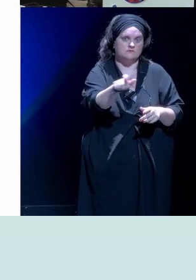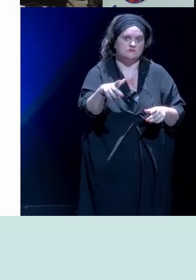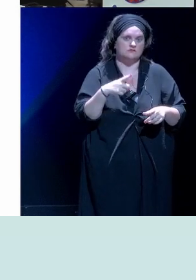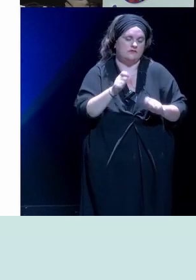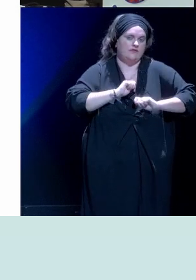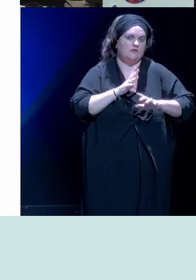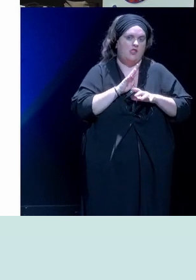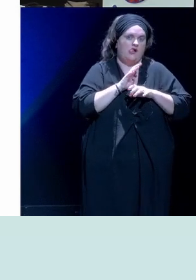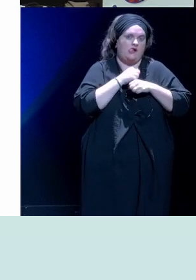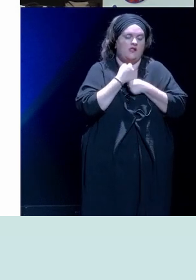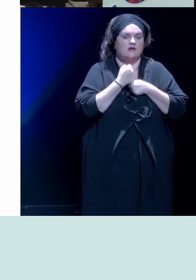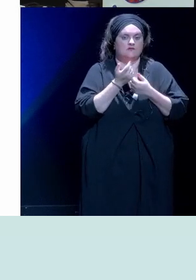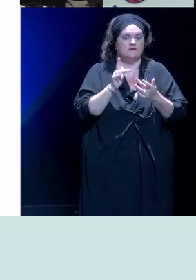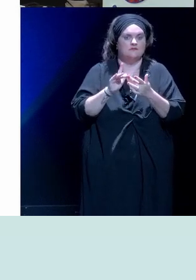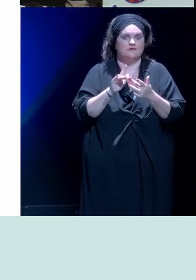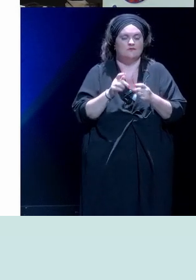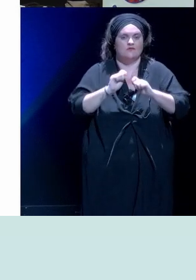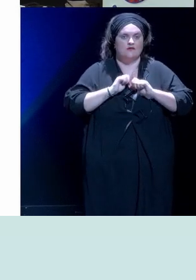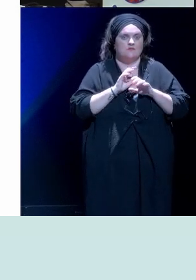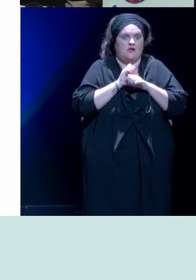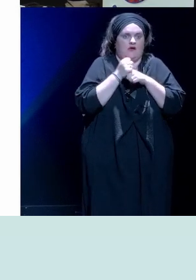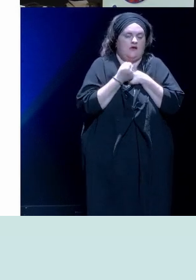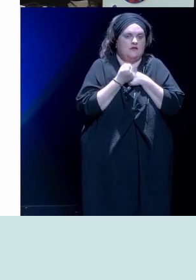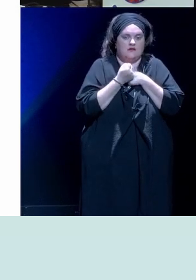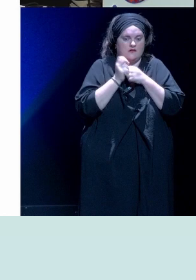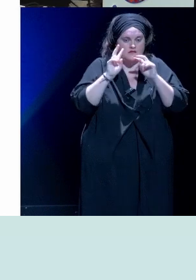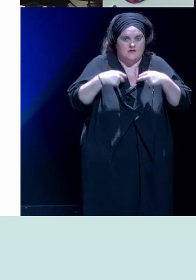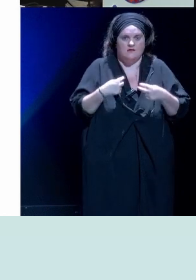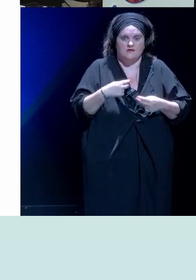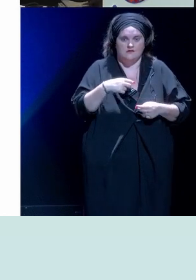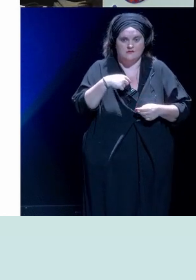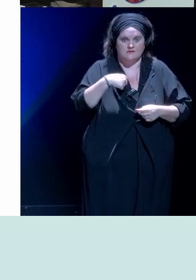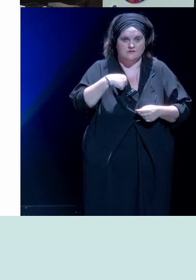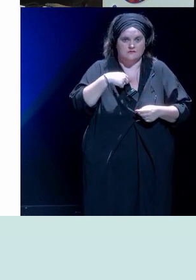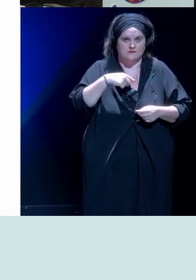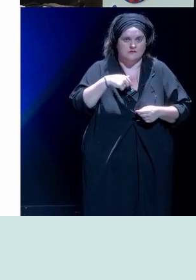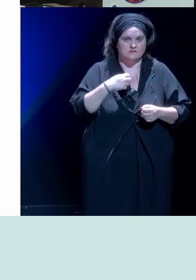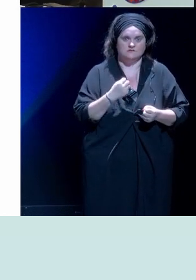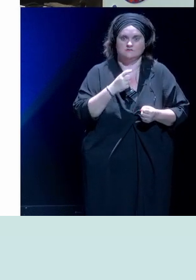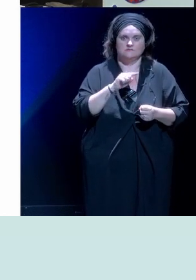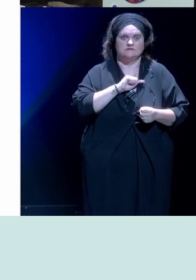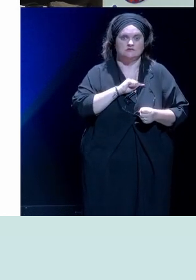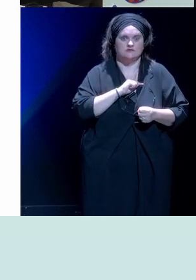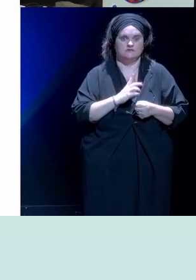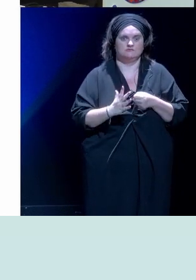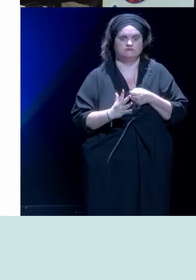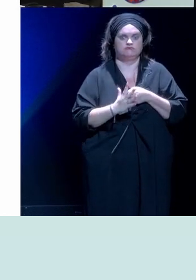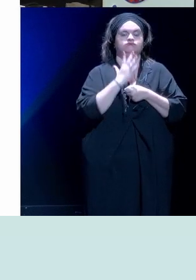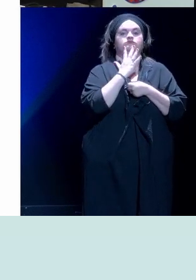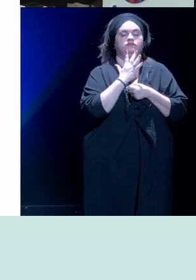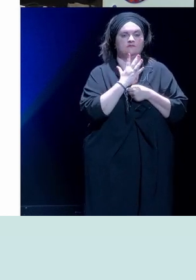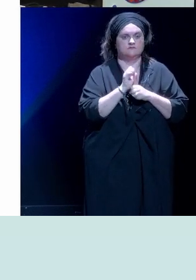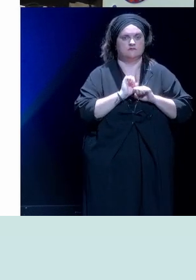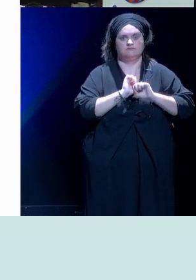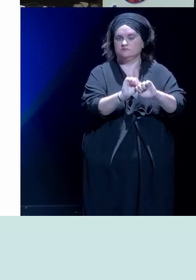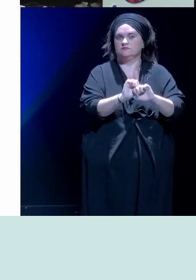algo opresor, en algo que no nos permite ser nosotros mismos, en algo que nos invade. Y es un obstáculo,